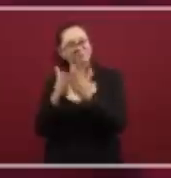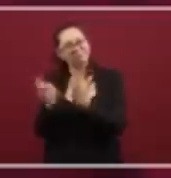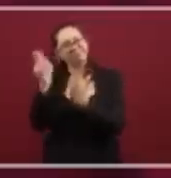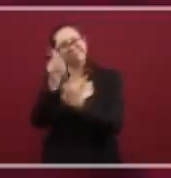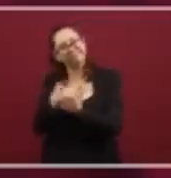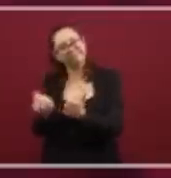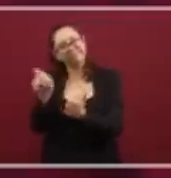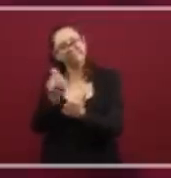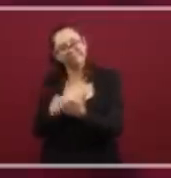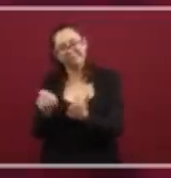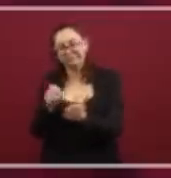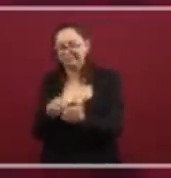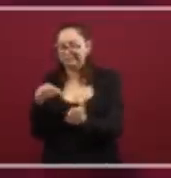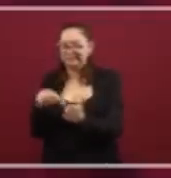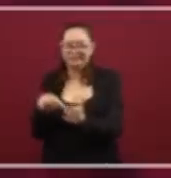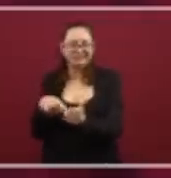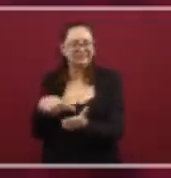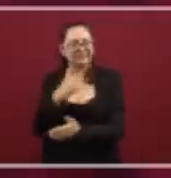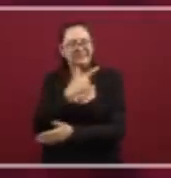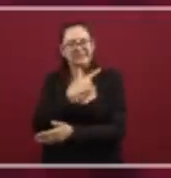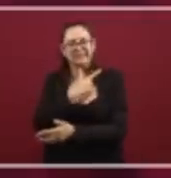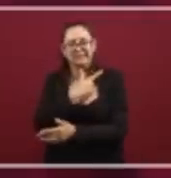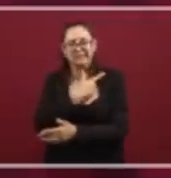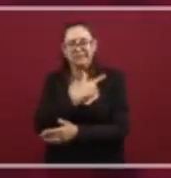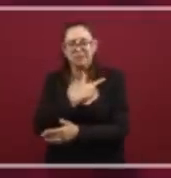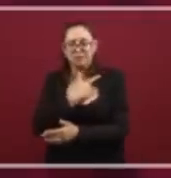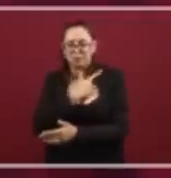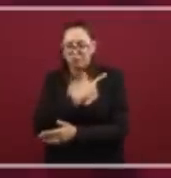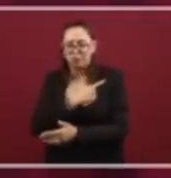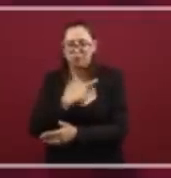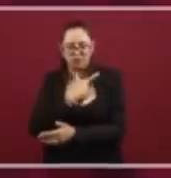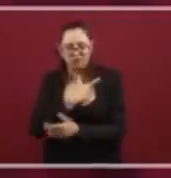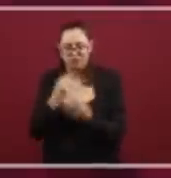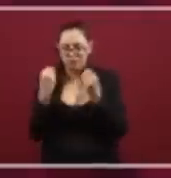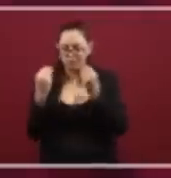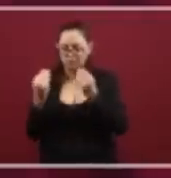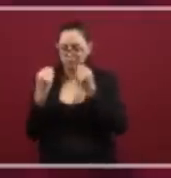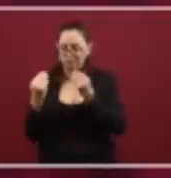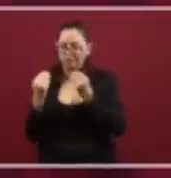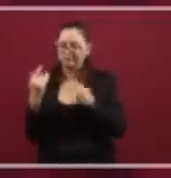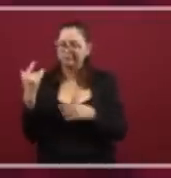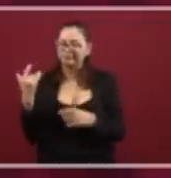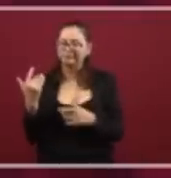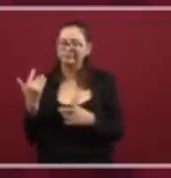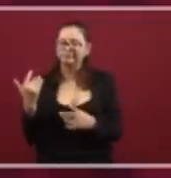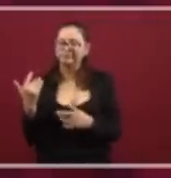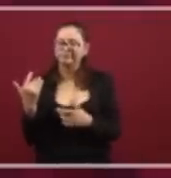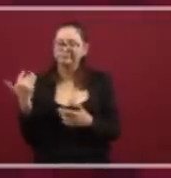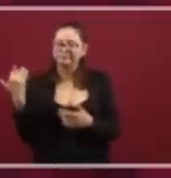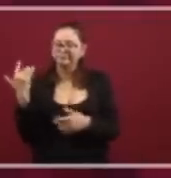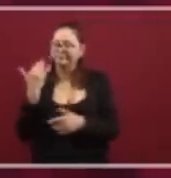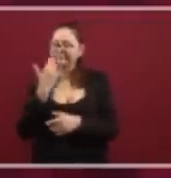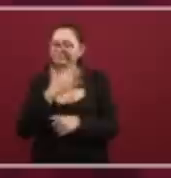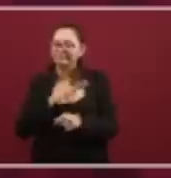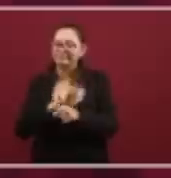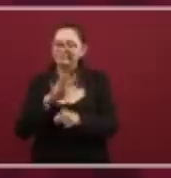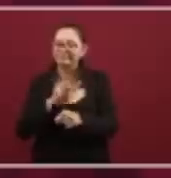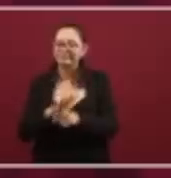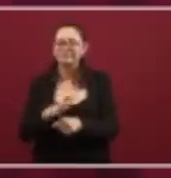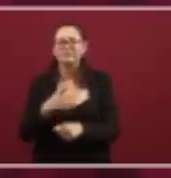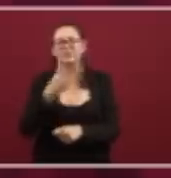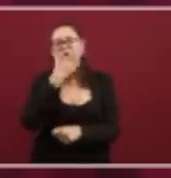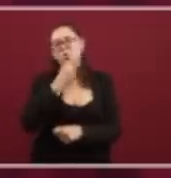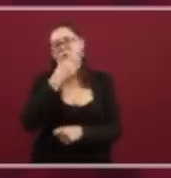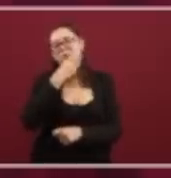es de los que más me ha dejado satisfechos sobre la vida de catarino